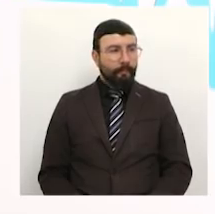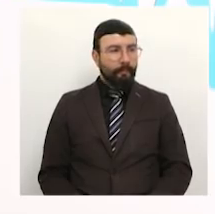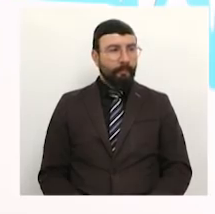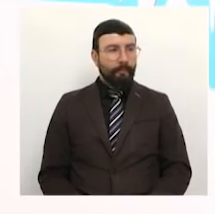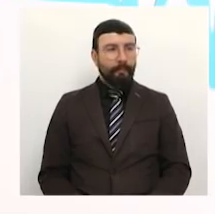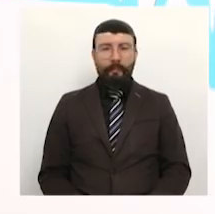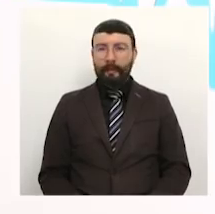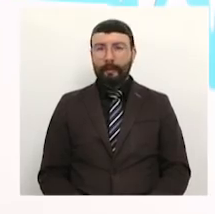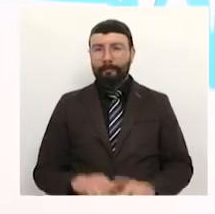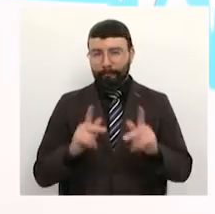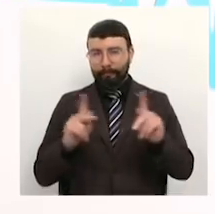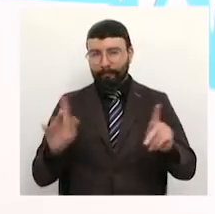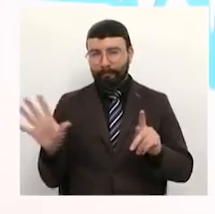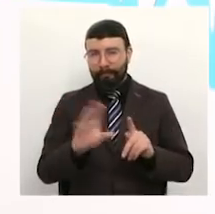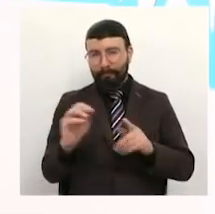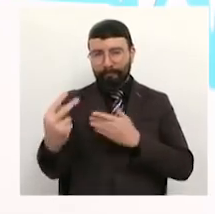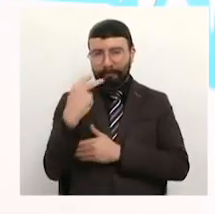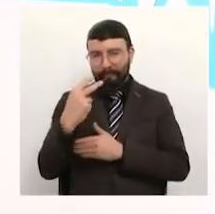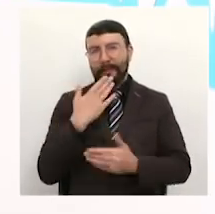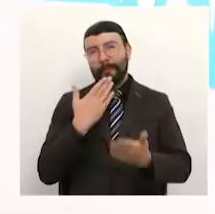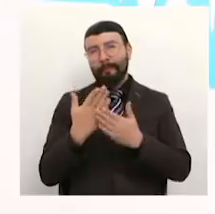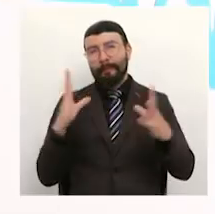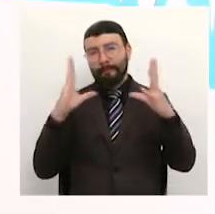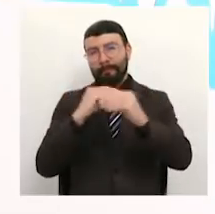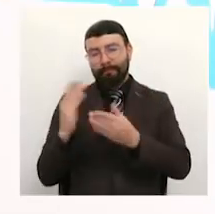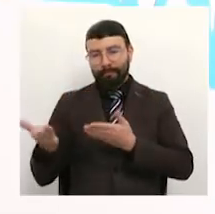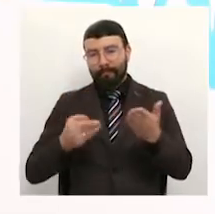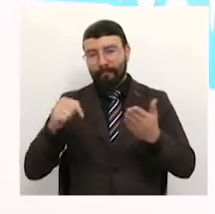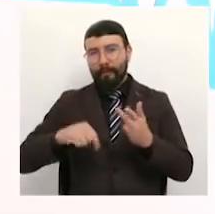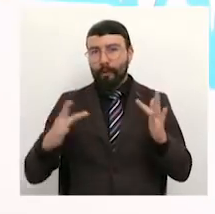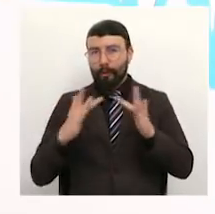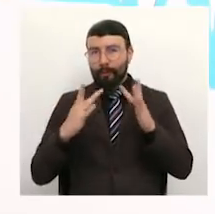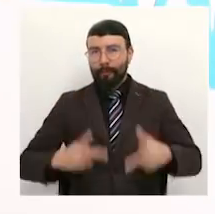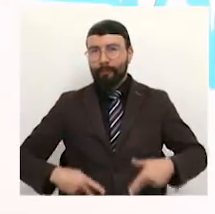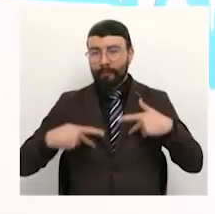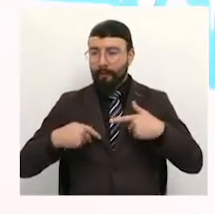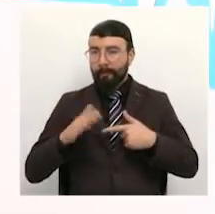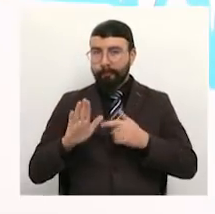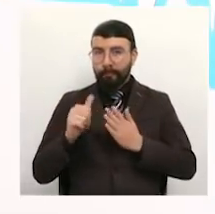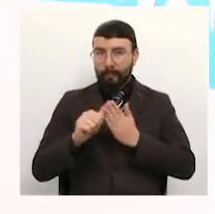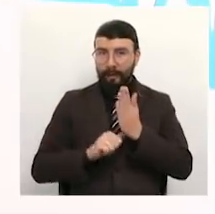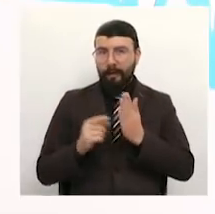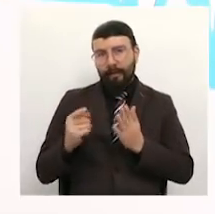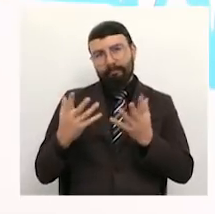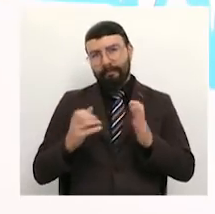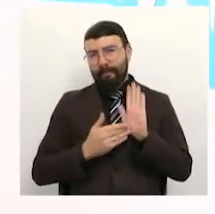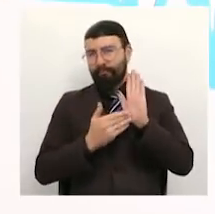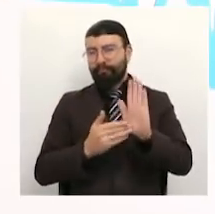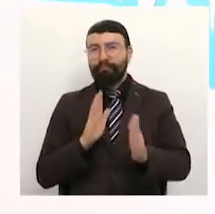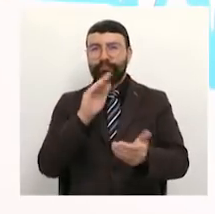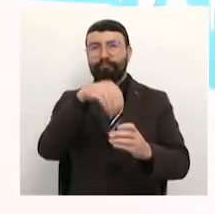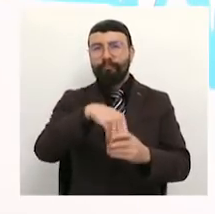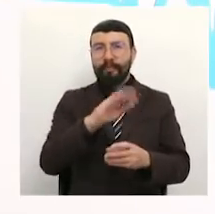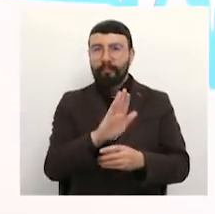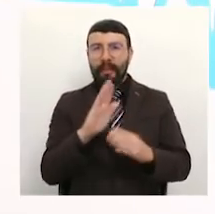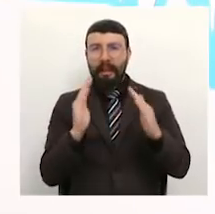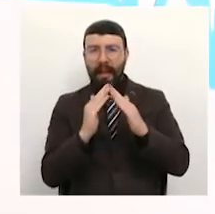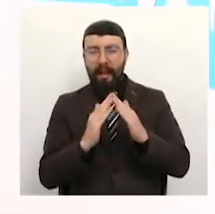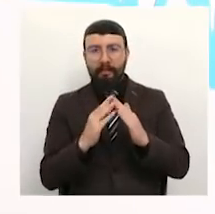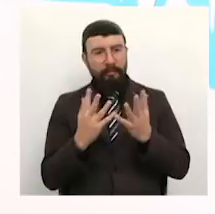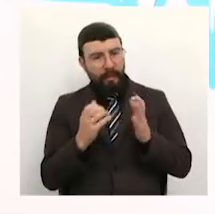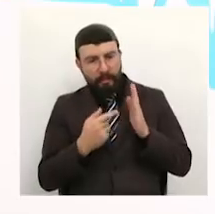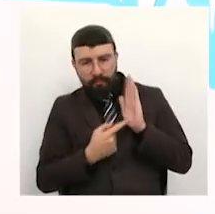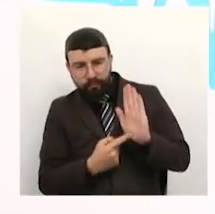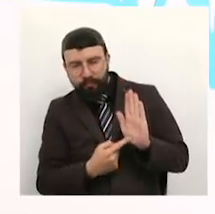muchas gracias por estar nuevamente con nosotros una nueva edición de conexión vital un programa que quiere llegar a todos sus hogares para hacer prevención y